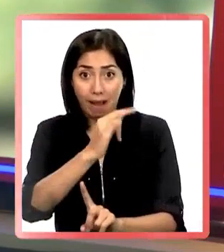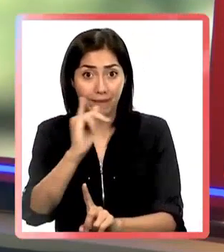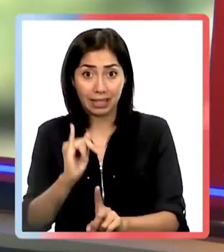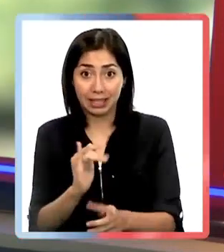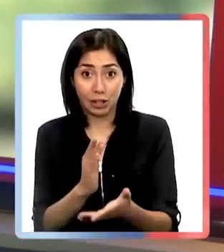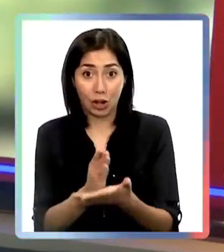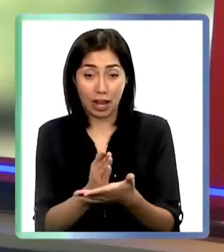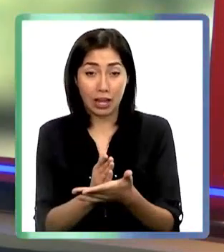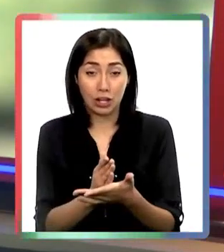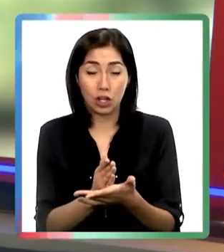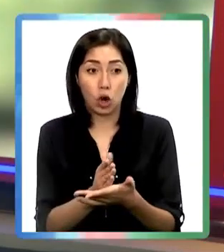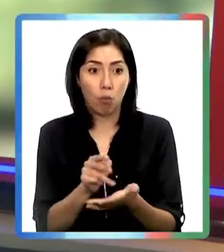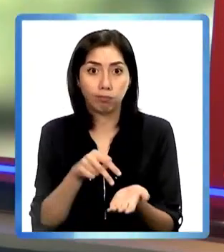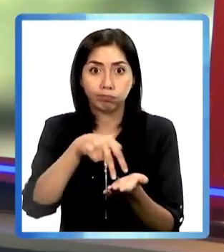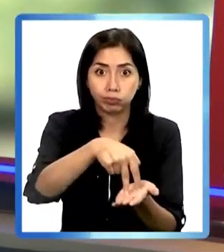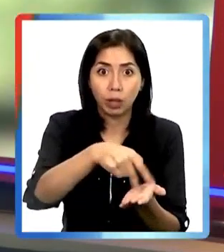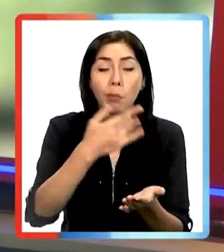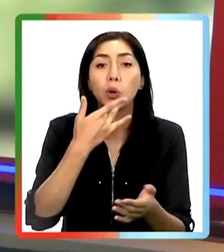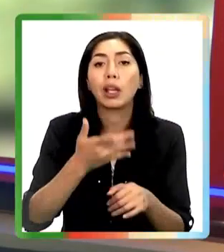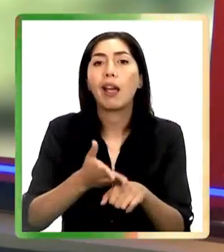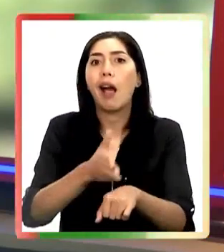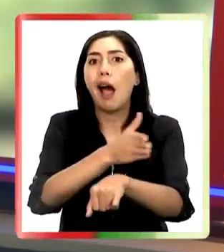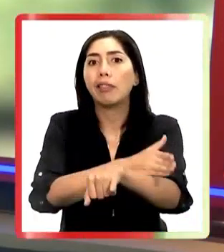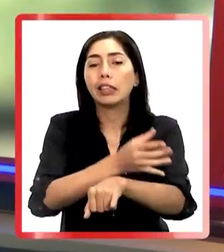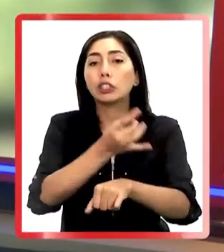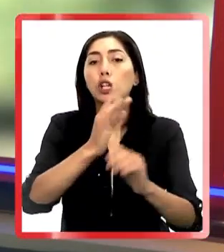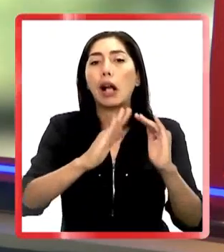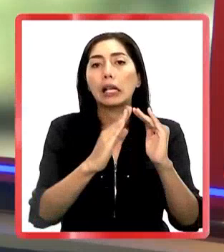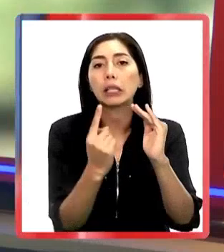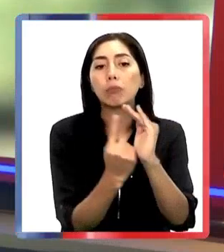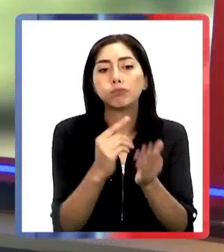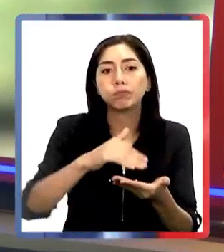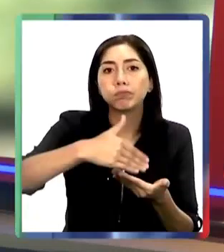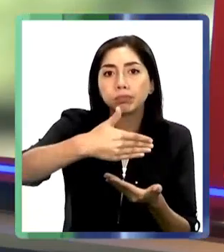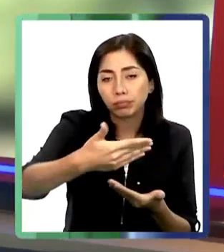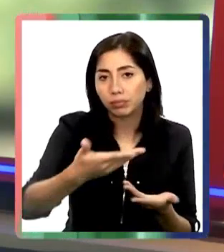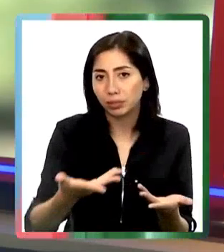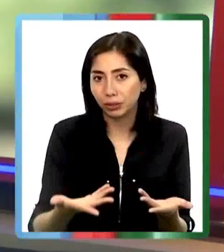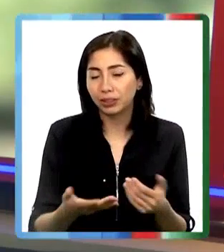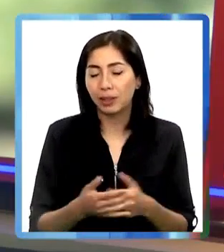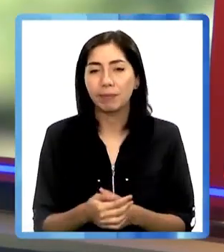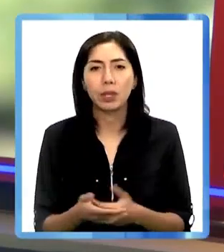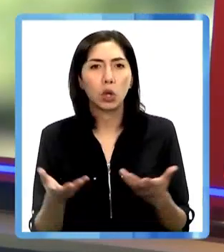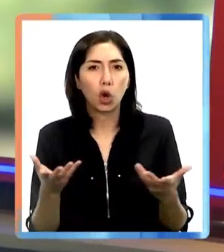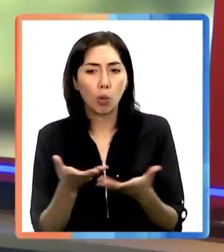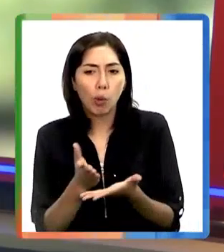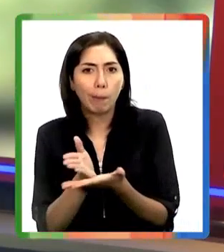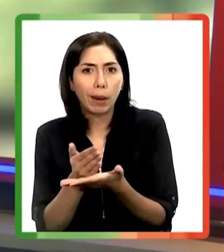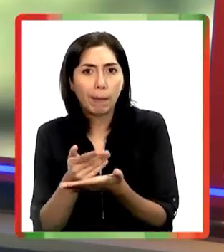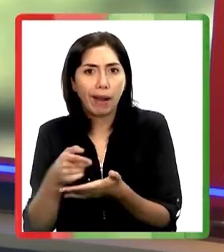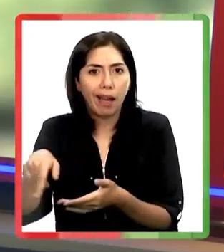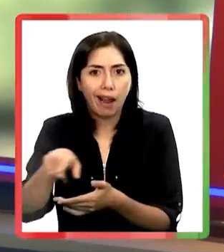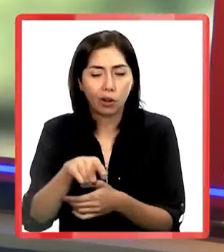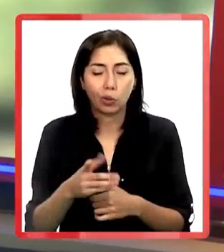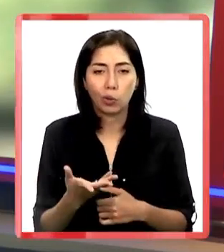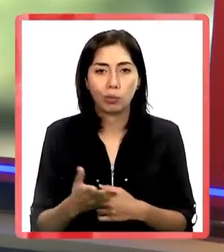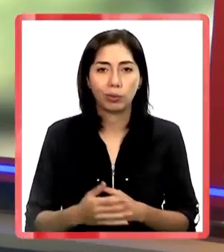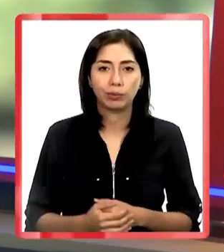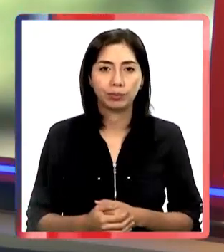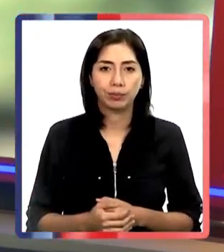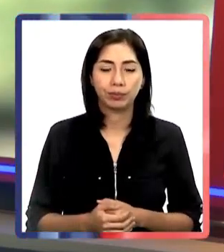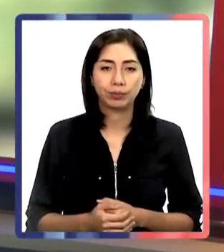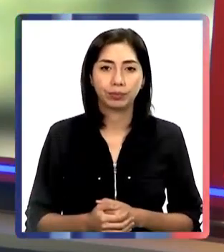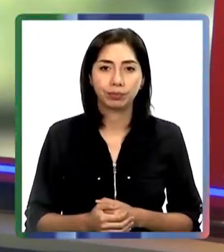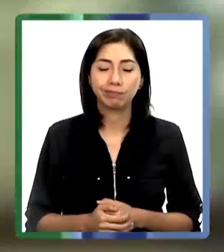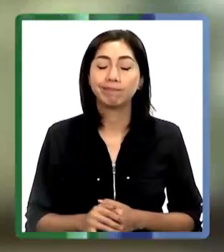una sala de clases, porque o estaban con teletrabajo o asistían de manera parcial a clases. ¿Cómo prepararlos para